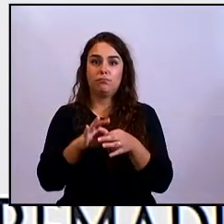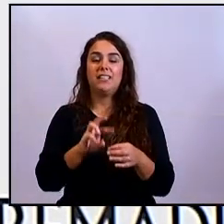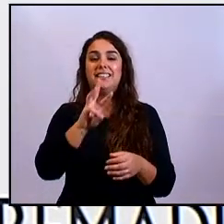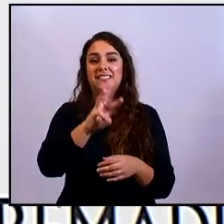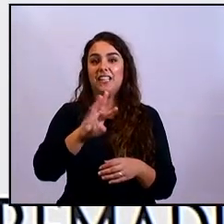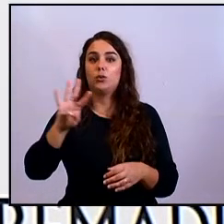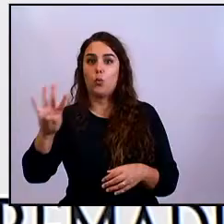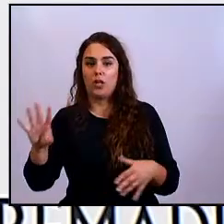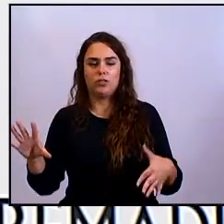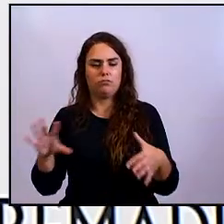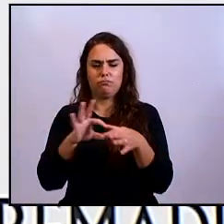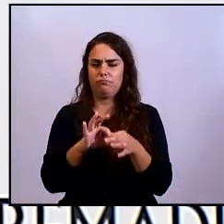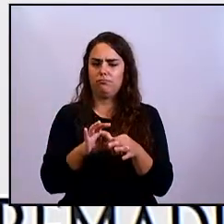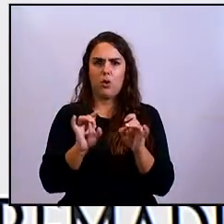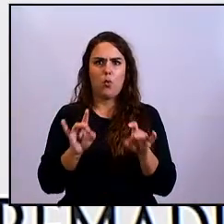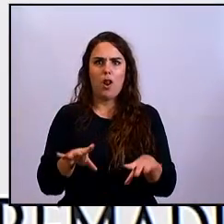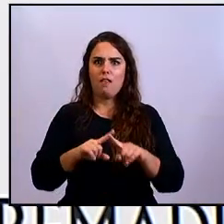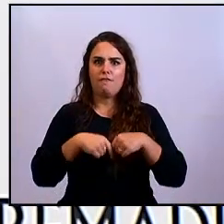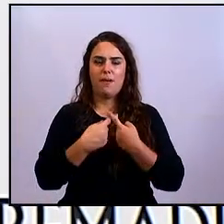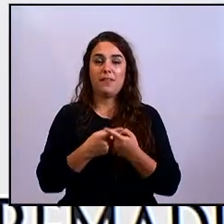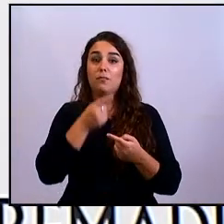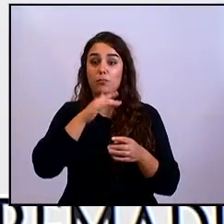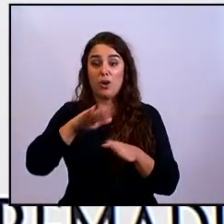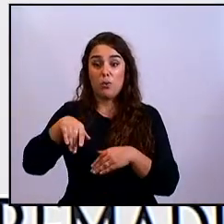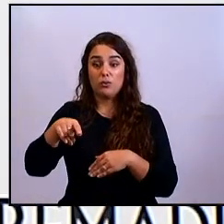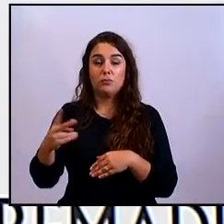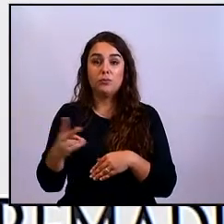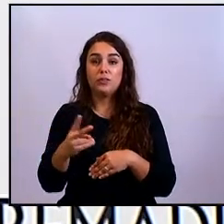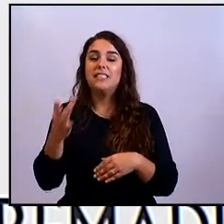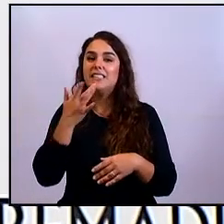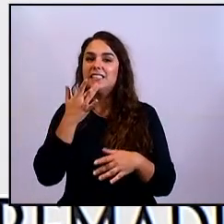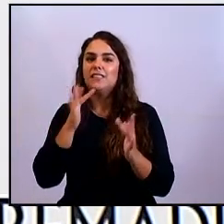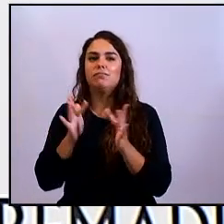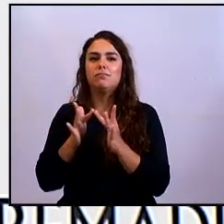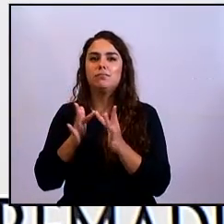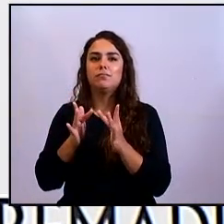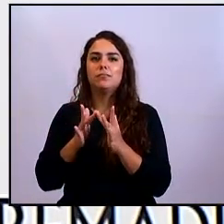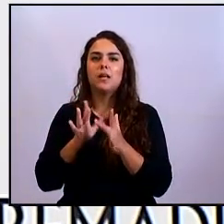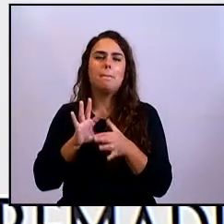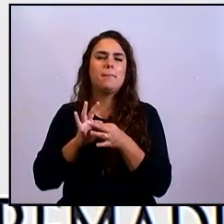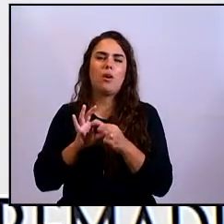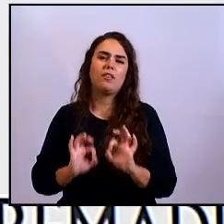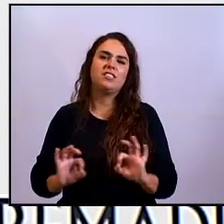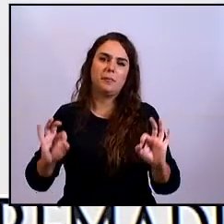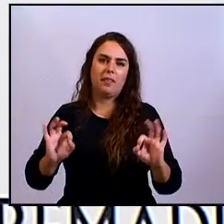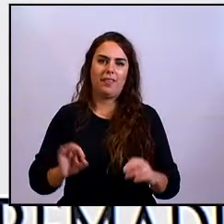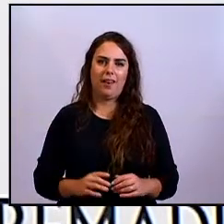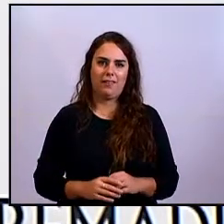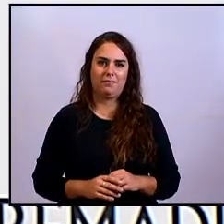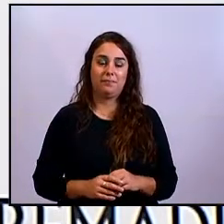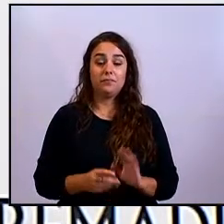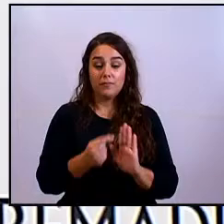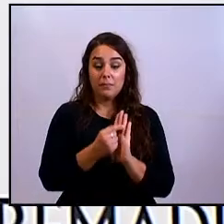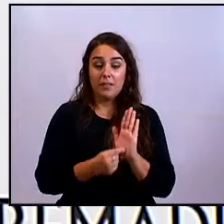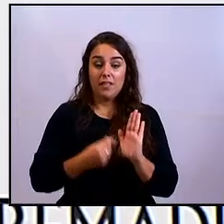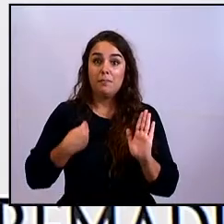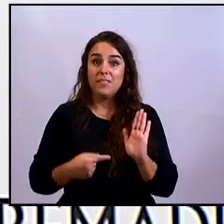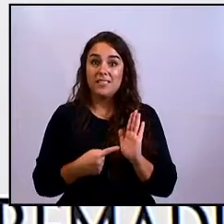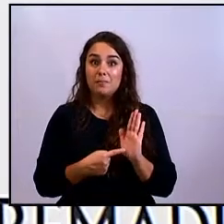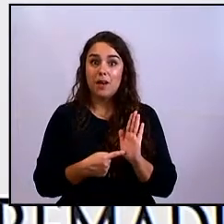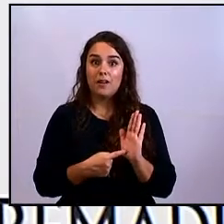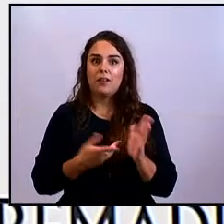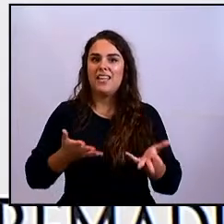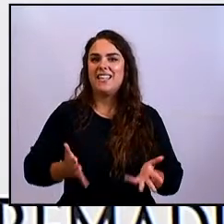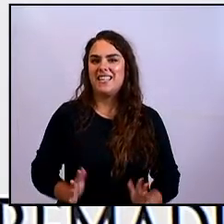4 cuando en estos últimos exista una relación de especial vinculación. Con esta medida,